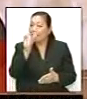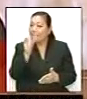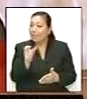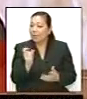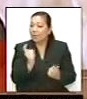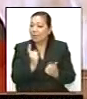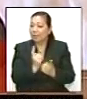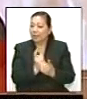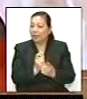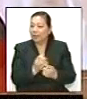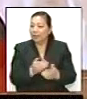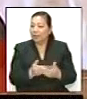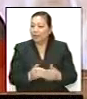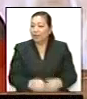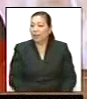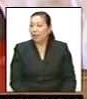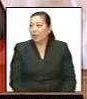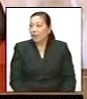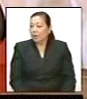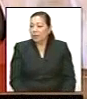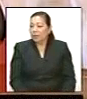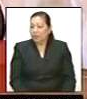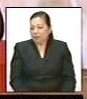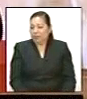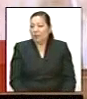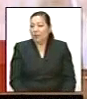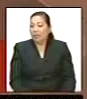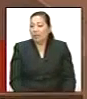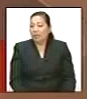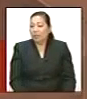vaya a levantar los capitales. Gracias.